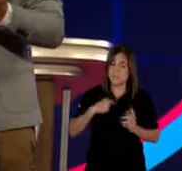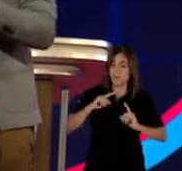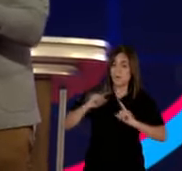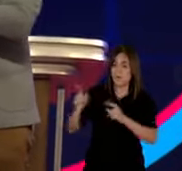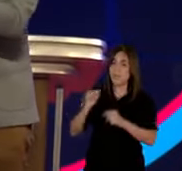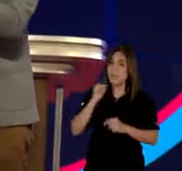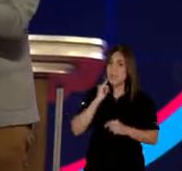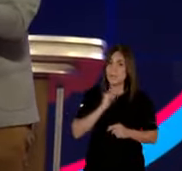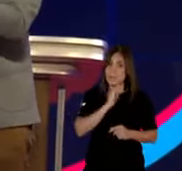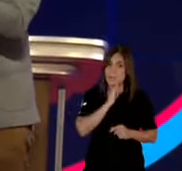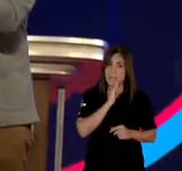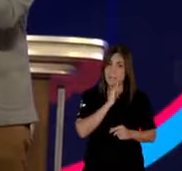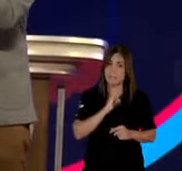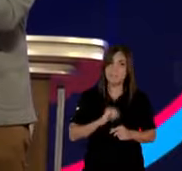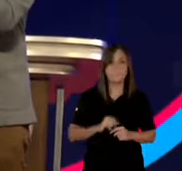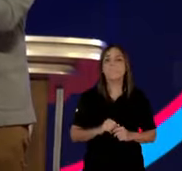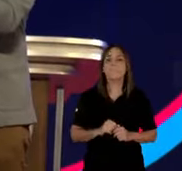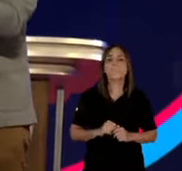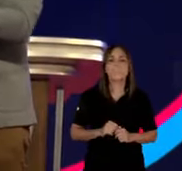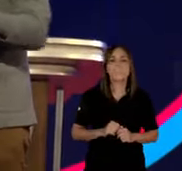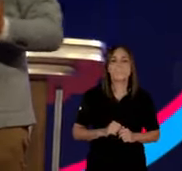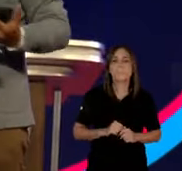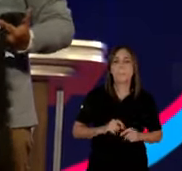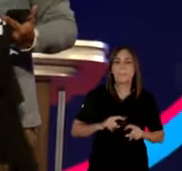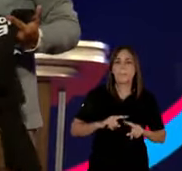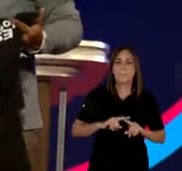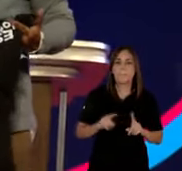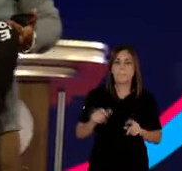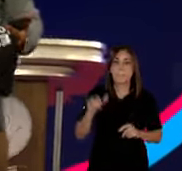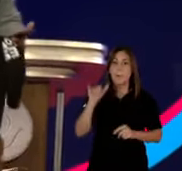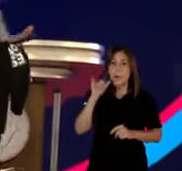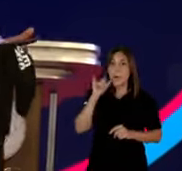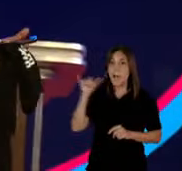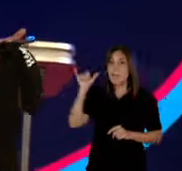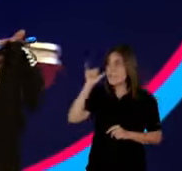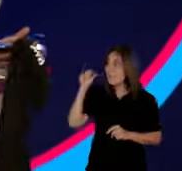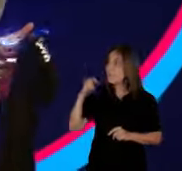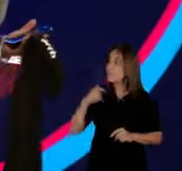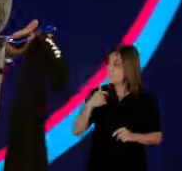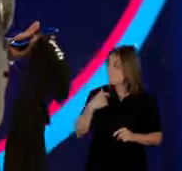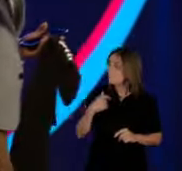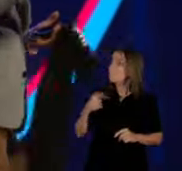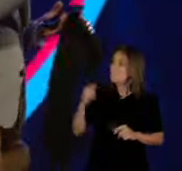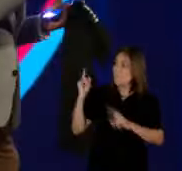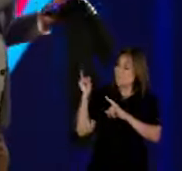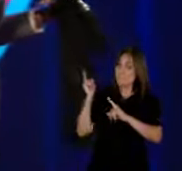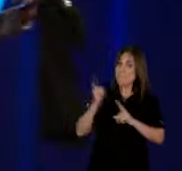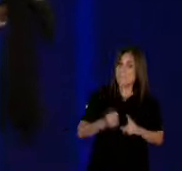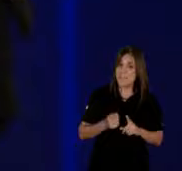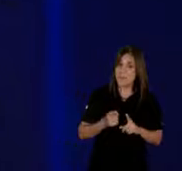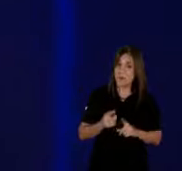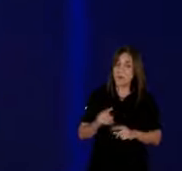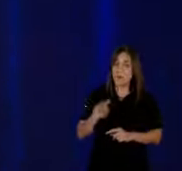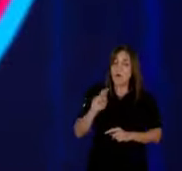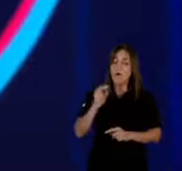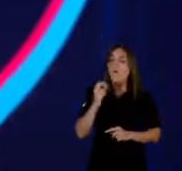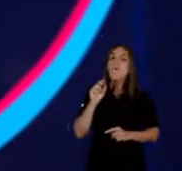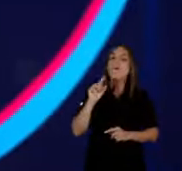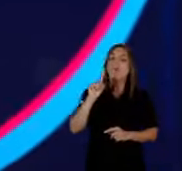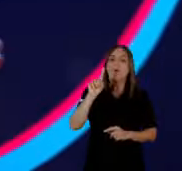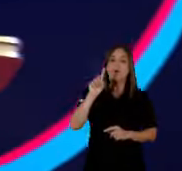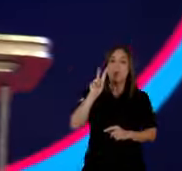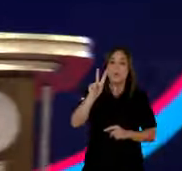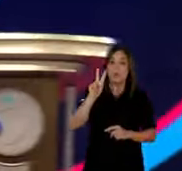Pero ayer estábamos esperando 60 y ya hay 200. Ay, hermano, por favor, use sus manos